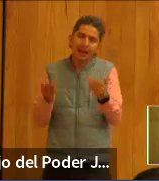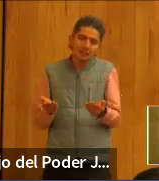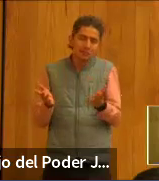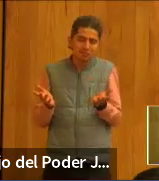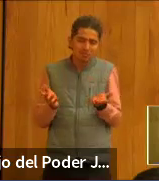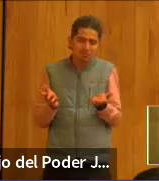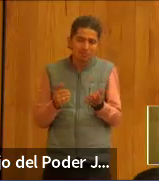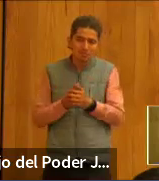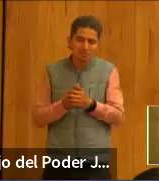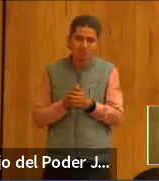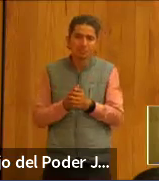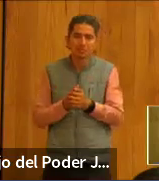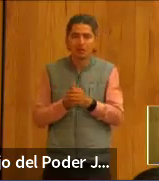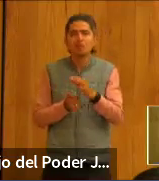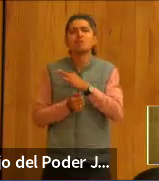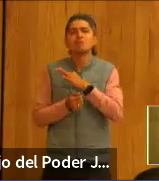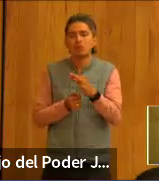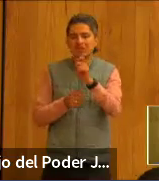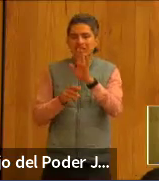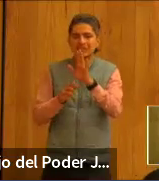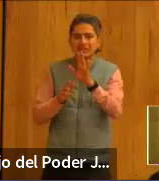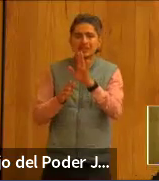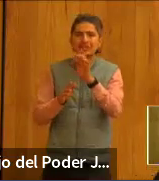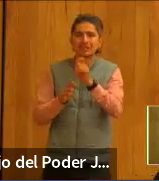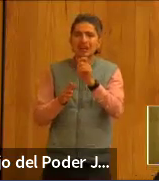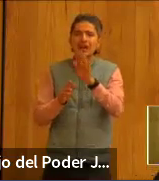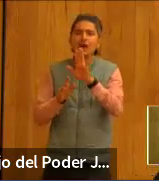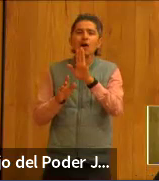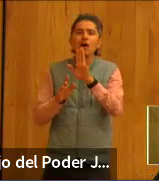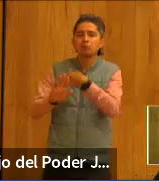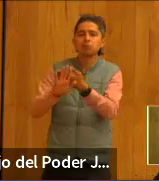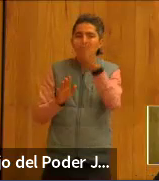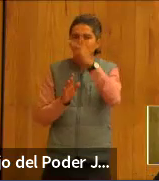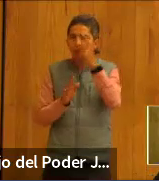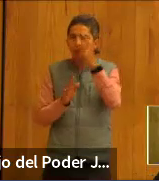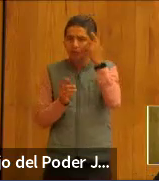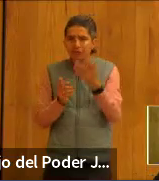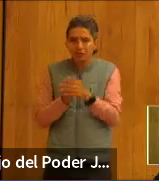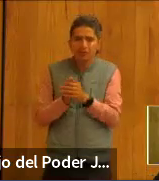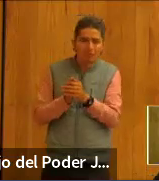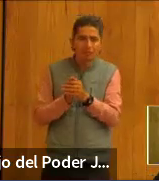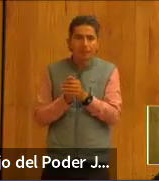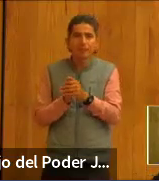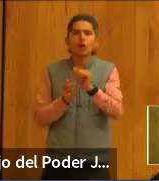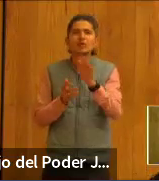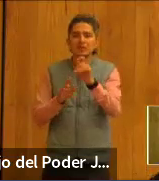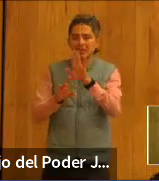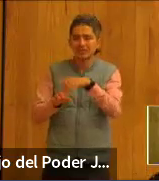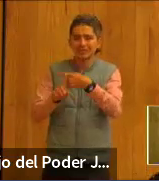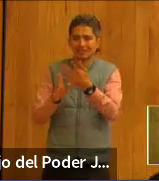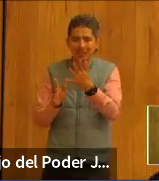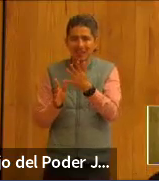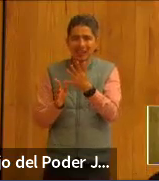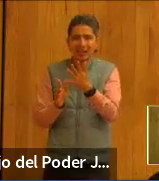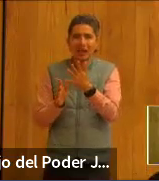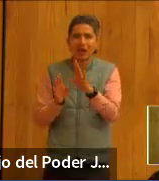se podía sostener la violencia psicológica. Las agravantes, vehículo, cúpula se ejecuta en un vehículo